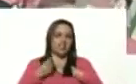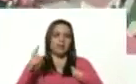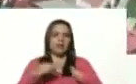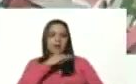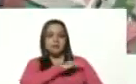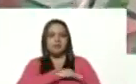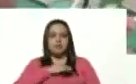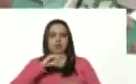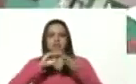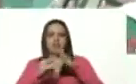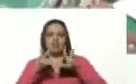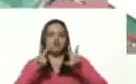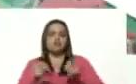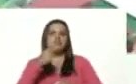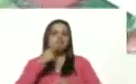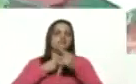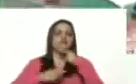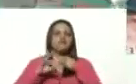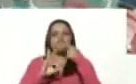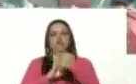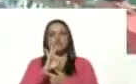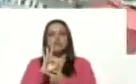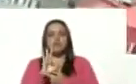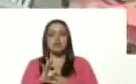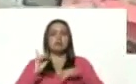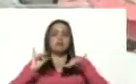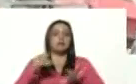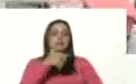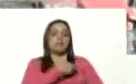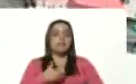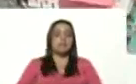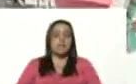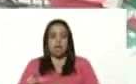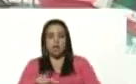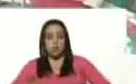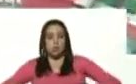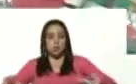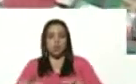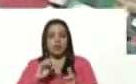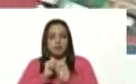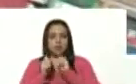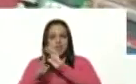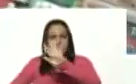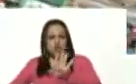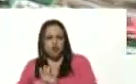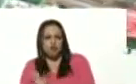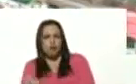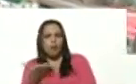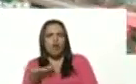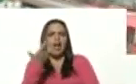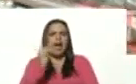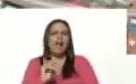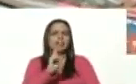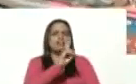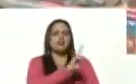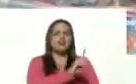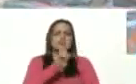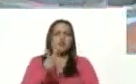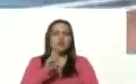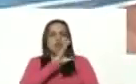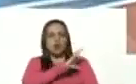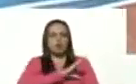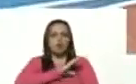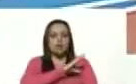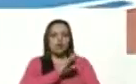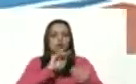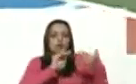Barrio Tricolor. Y es por eso, presidente, que por ejemplo la cancha de softball La Cumbre beneficia a 12 consejos comunales. También recuperamos